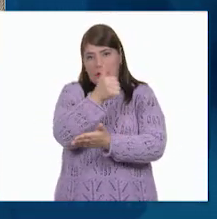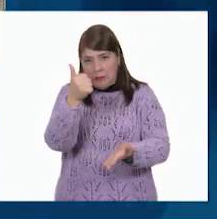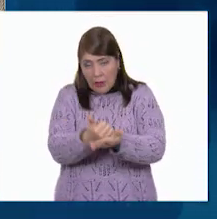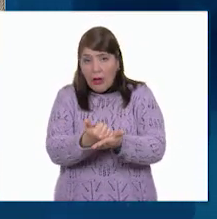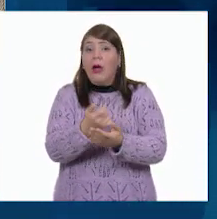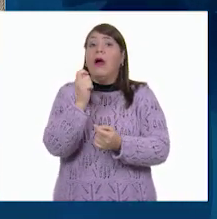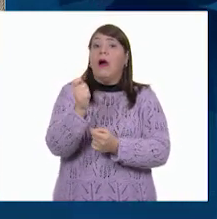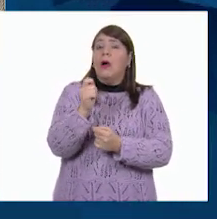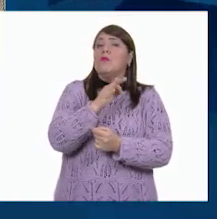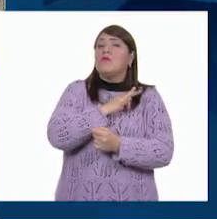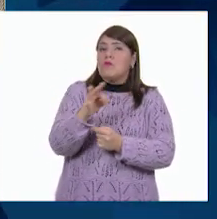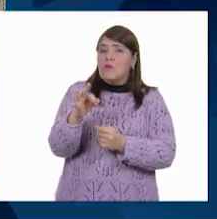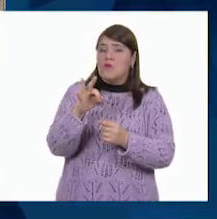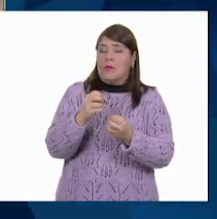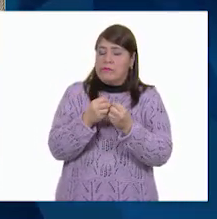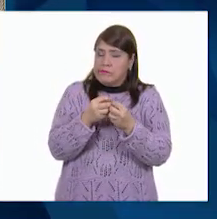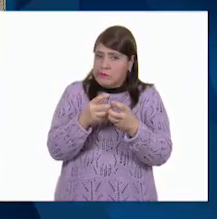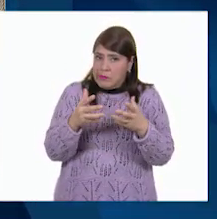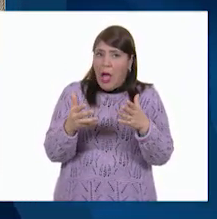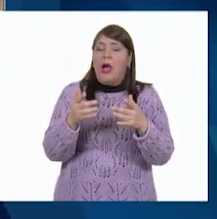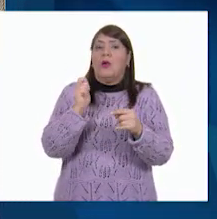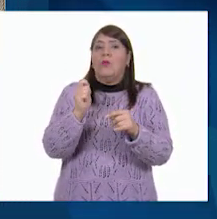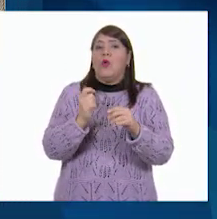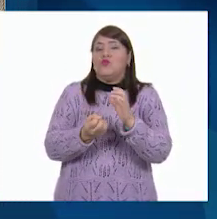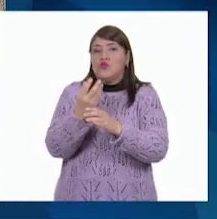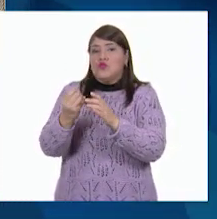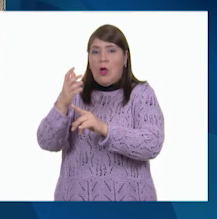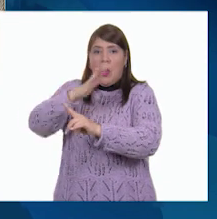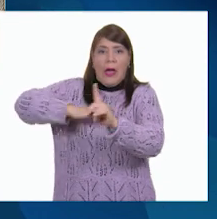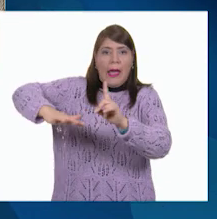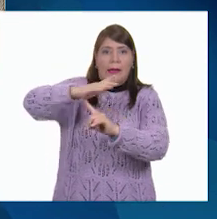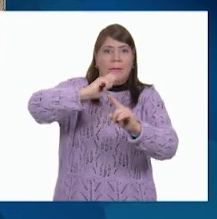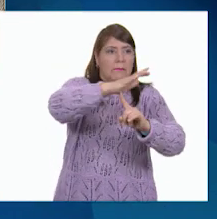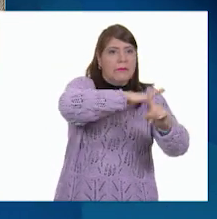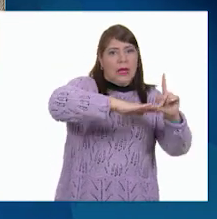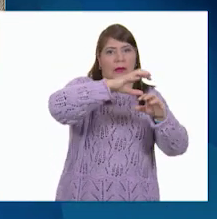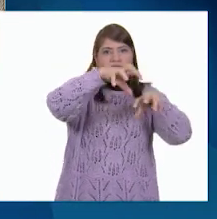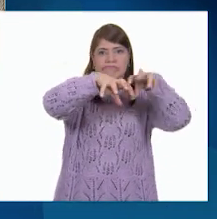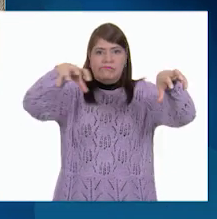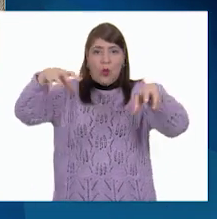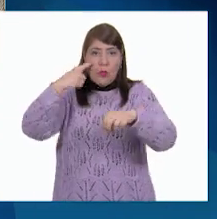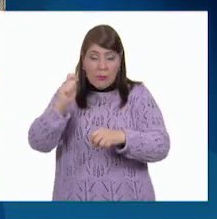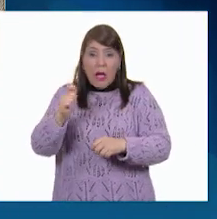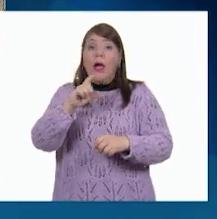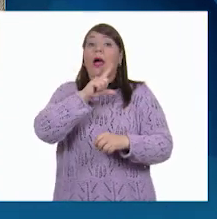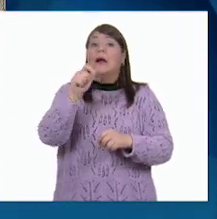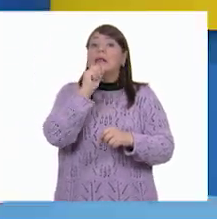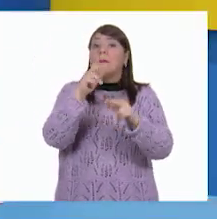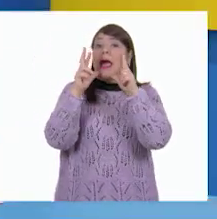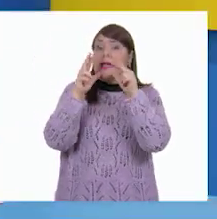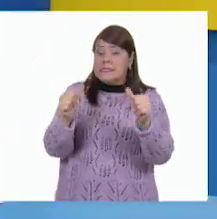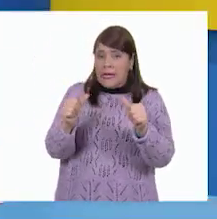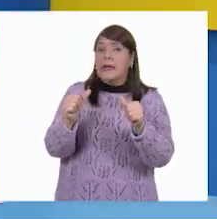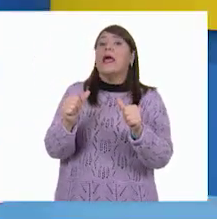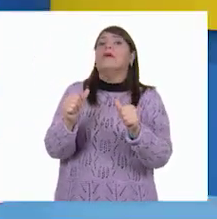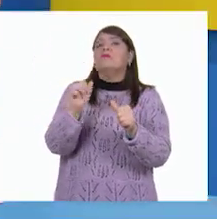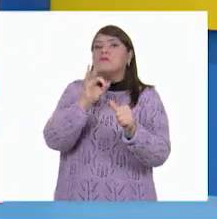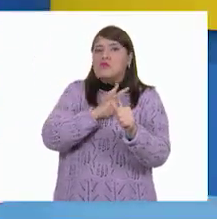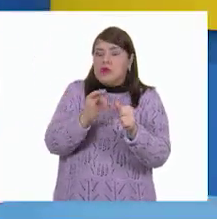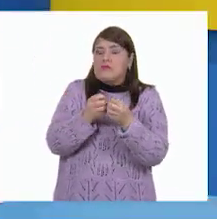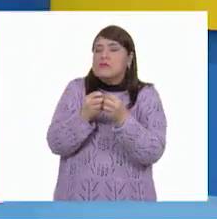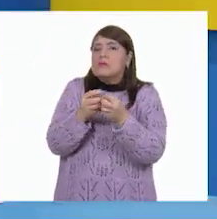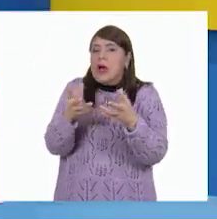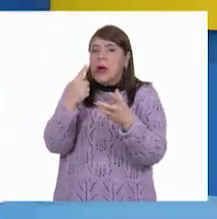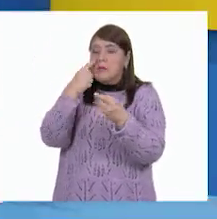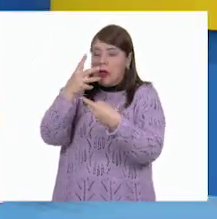se impulsó el desarrollo de esas localidades. Por otra parte, las haciendas se convirtieron en emporios